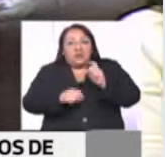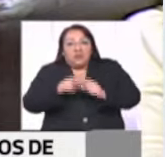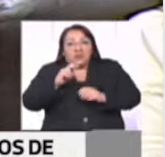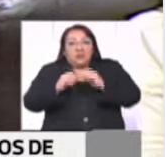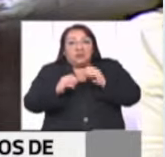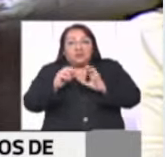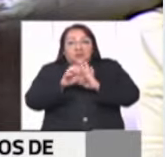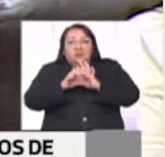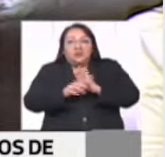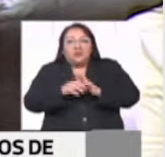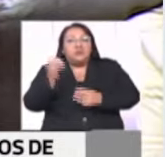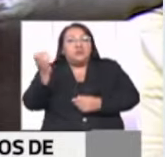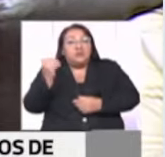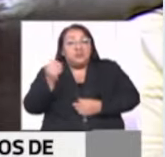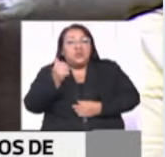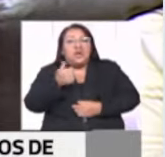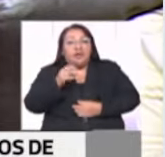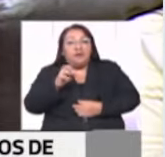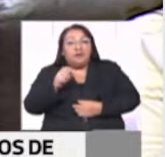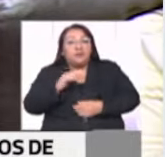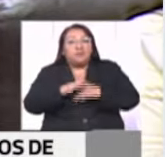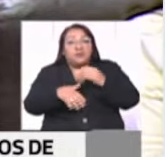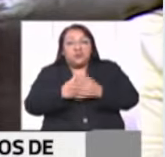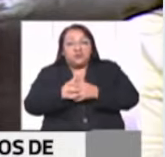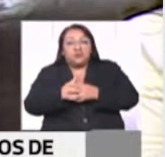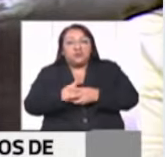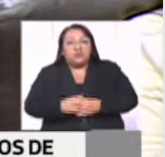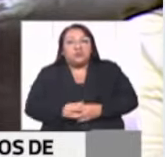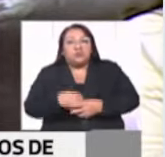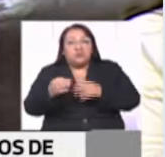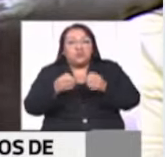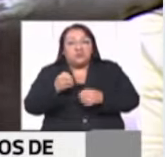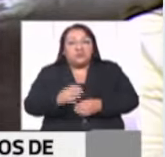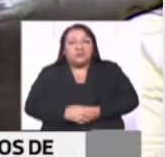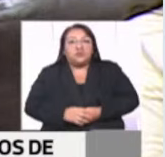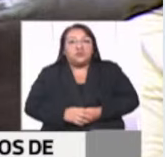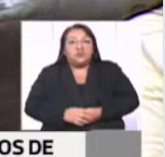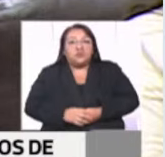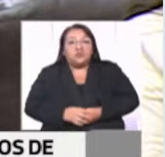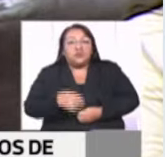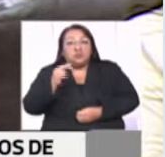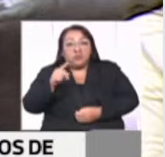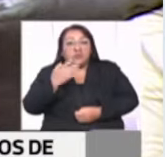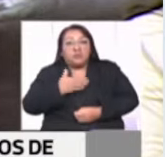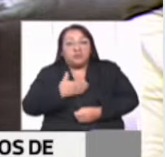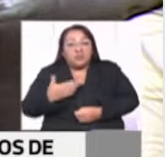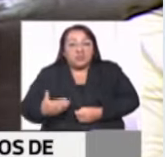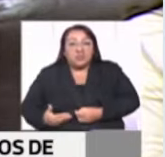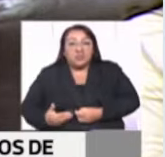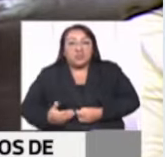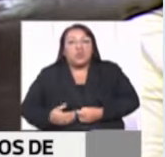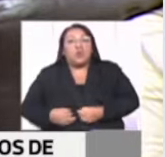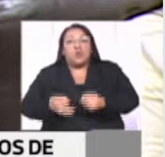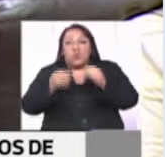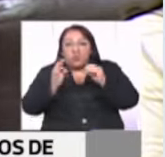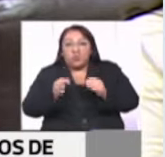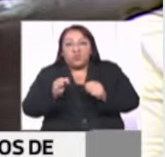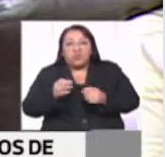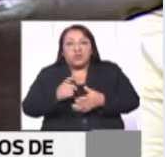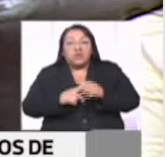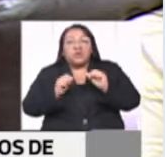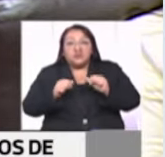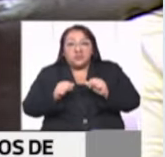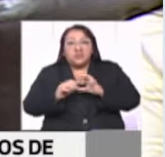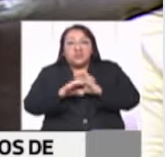reforma constitucional de pensiones de jubilación es para todos, como lo hemos señalado. Y por ende, señor presidente, lo justo es que sí,